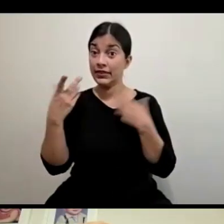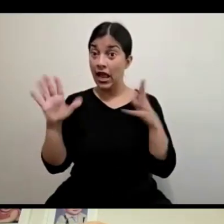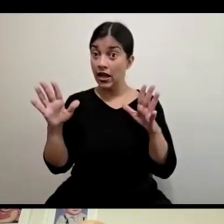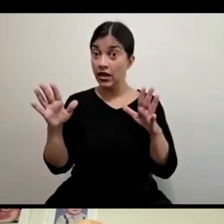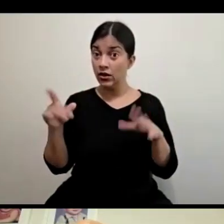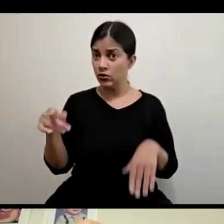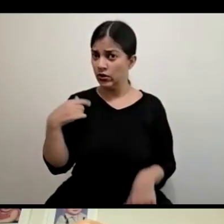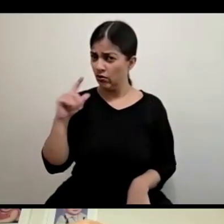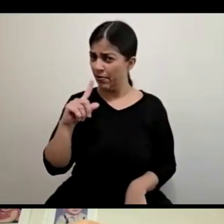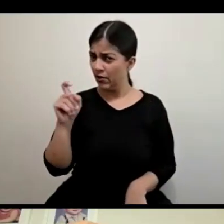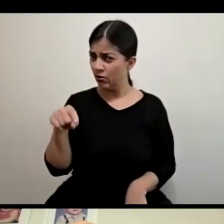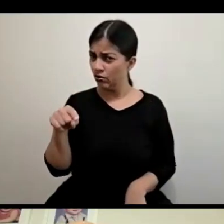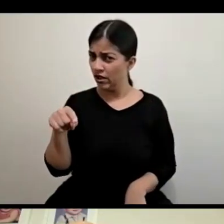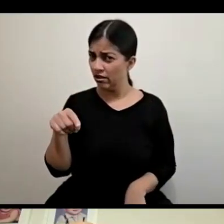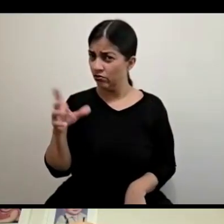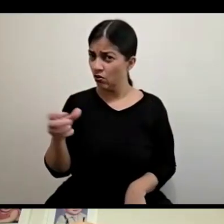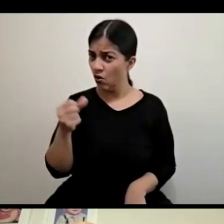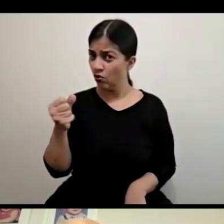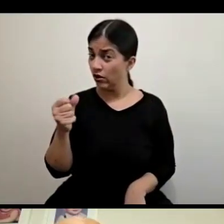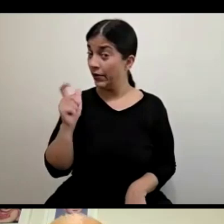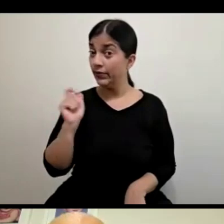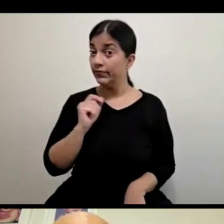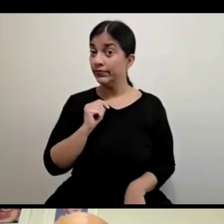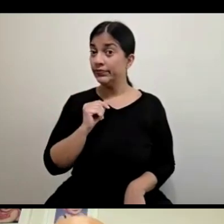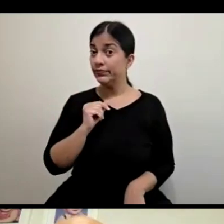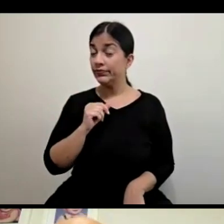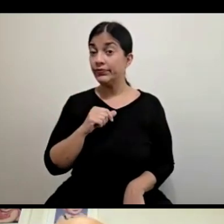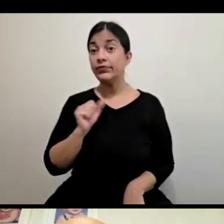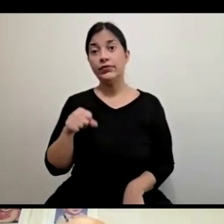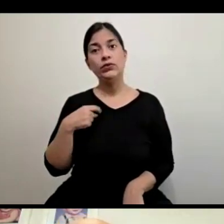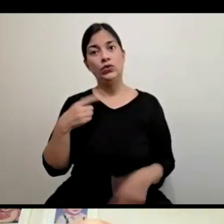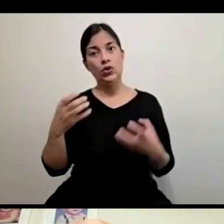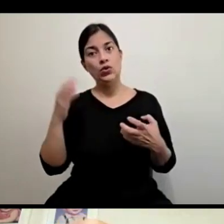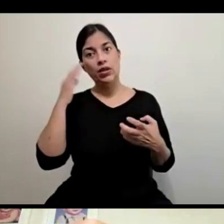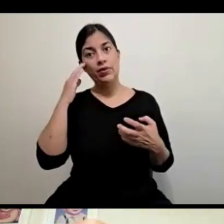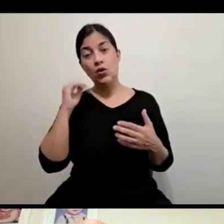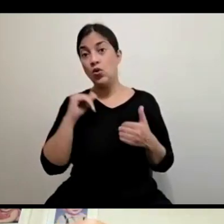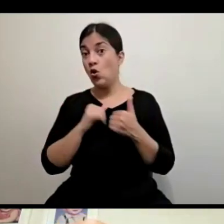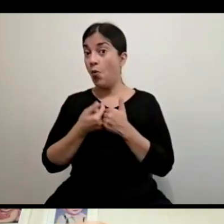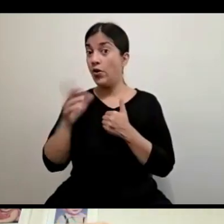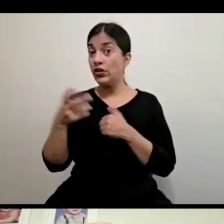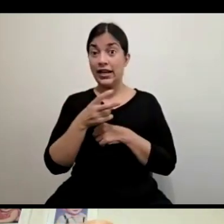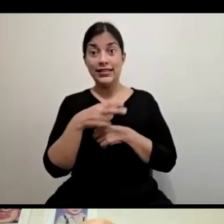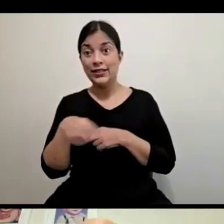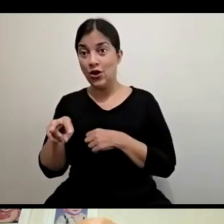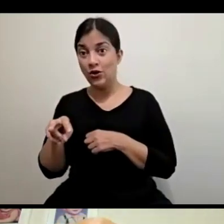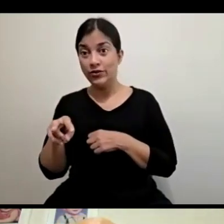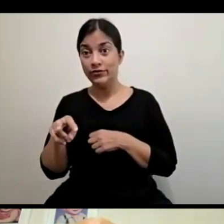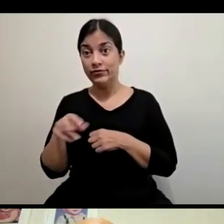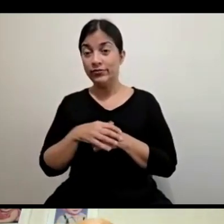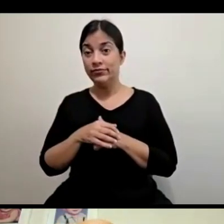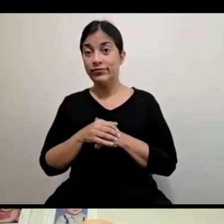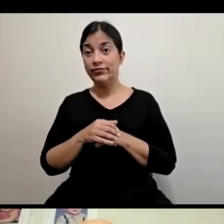una pregunta que dejar en el aire, Javier, rápido. Bueno, yo quisiera saber cómo fue esa transición de una vez se queda en